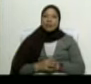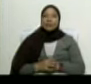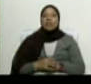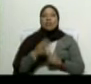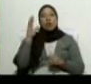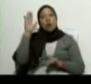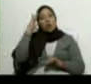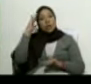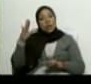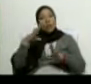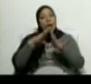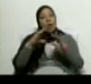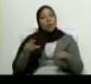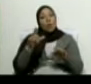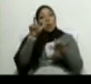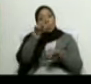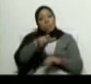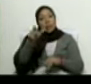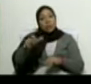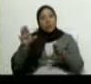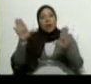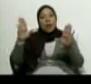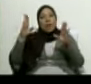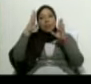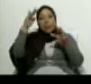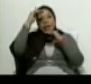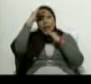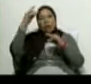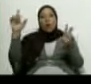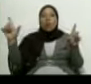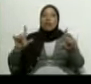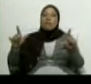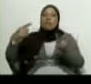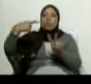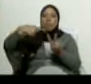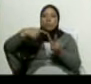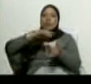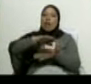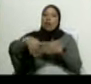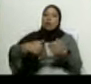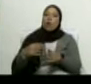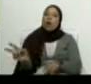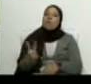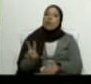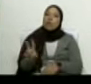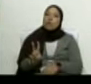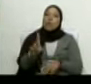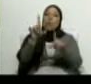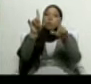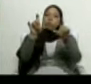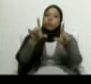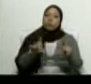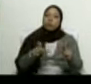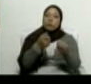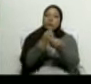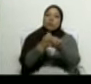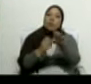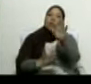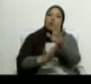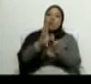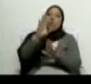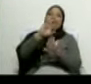Matías, un saludo a todos los que sintonizan a esta hora del canal de todos los venezolanos. Acá en la Escuela Venezolana de Planificación se desarrolla el